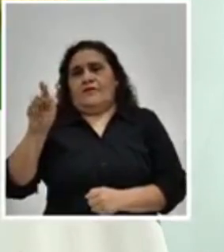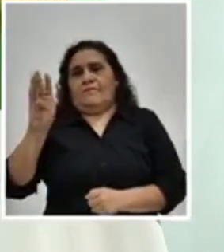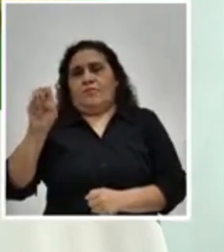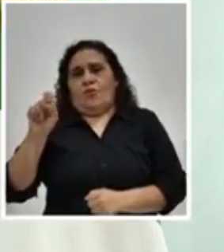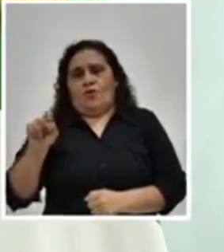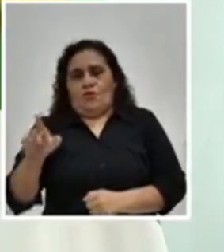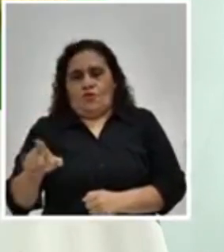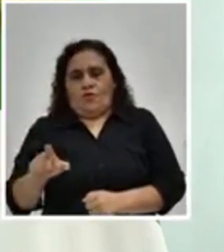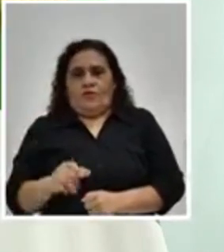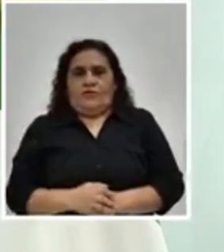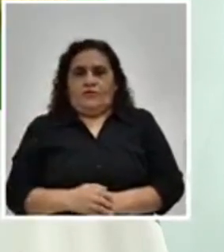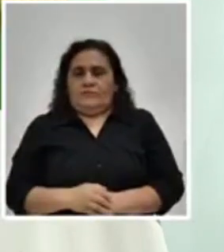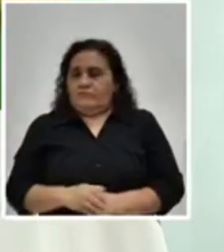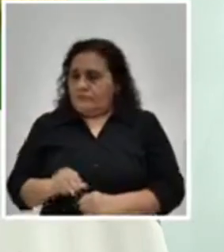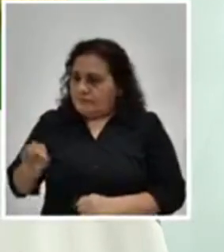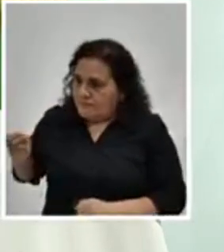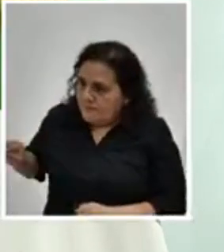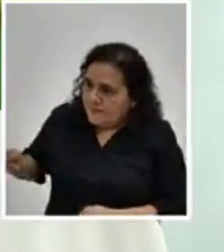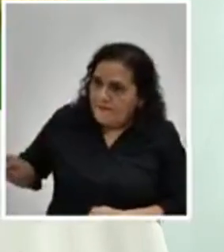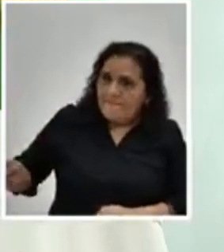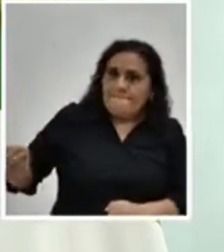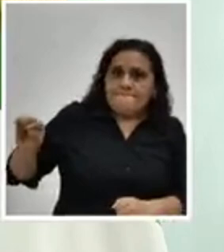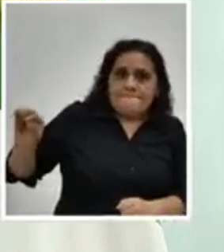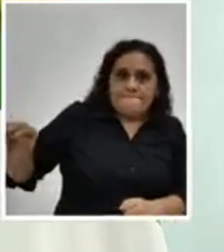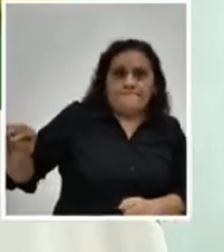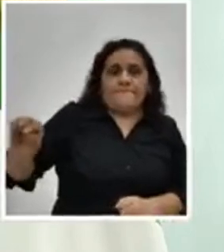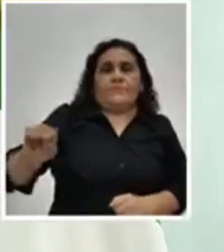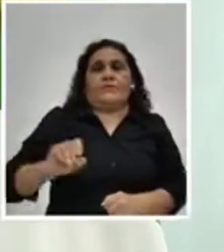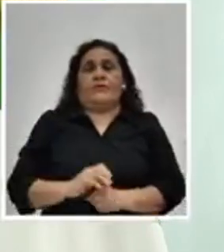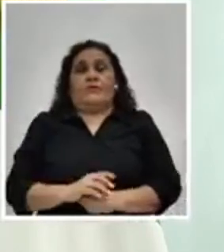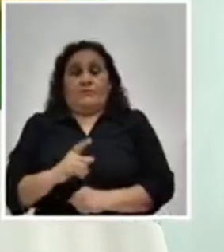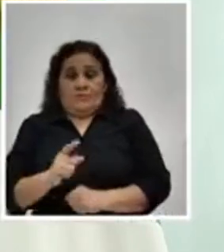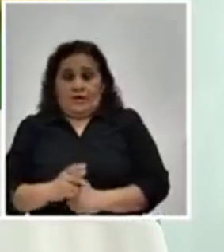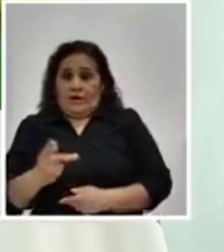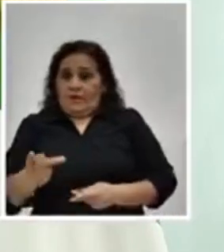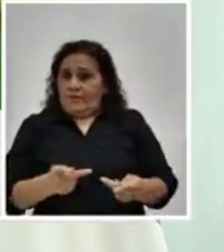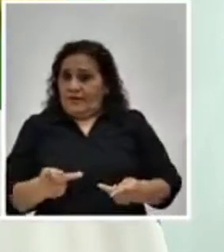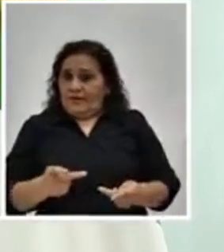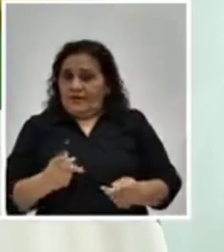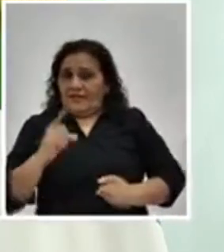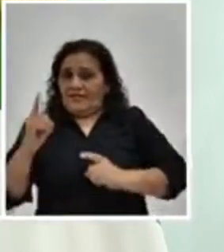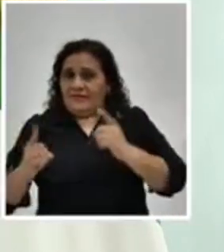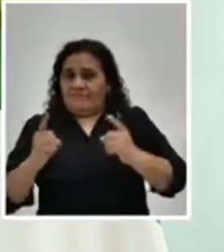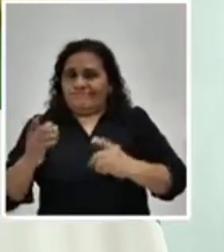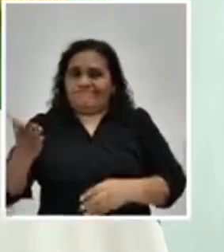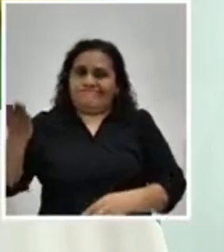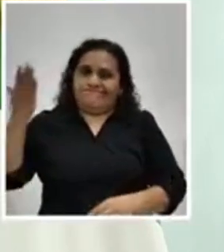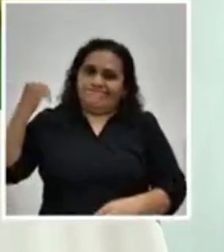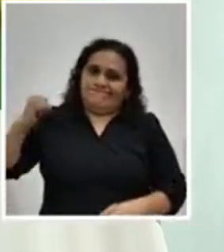juego de pelota, con todas las adecuaciones oficiales para la práctica de este juego ancestral.